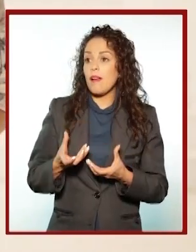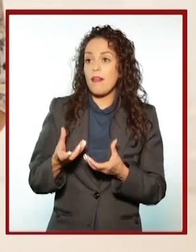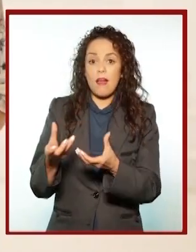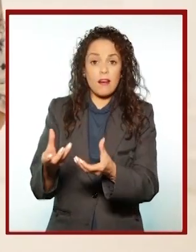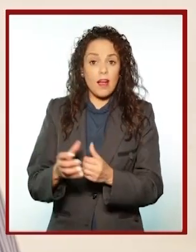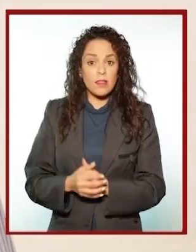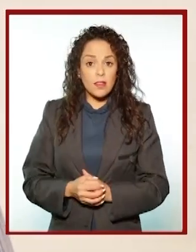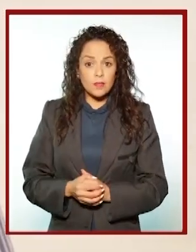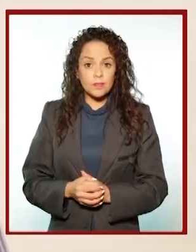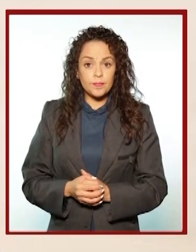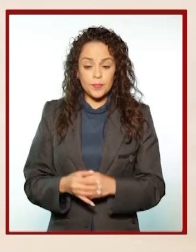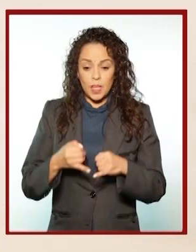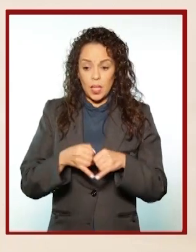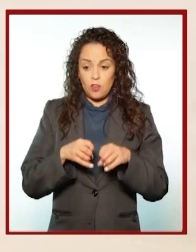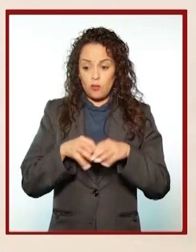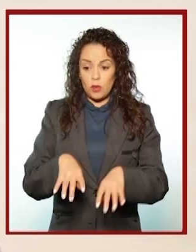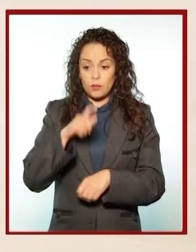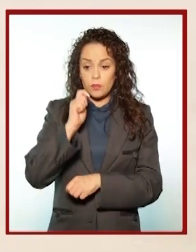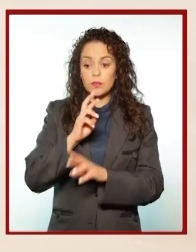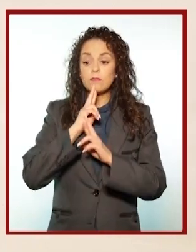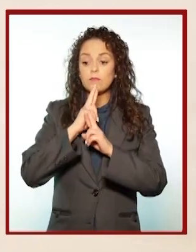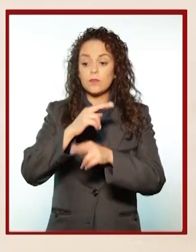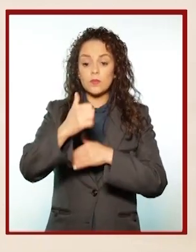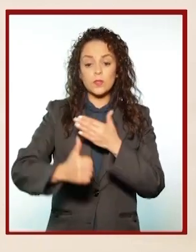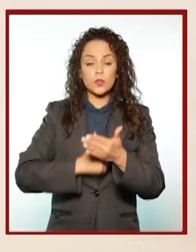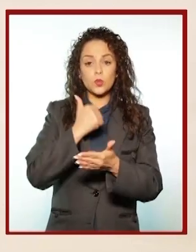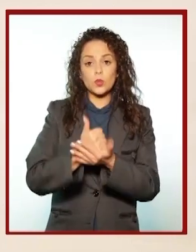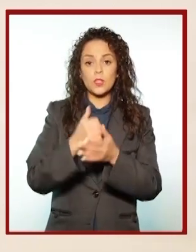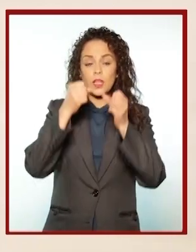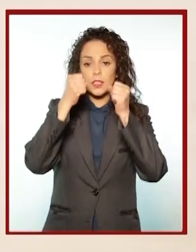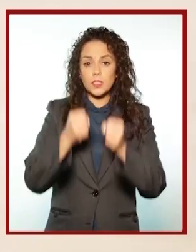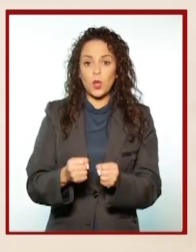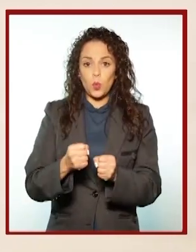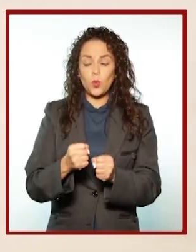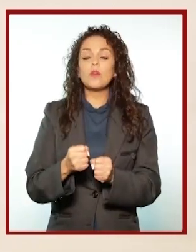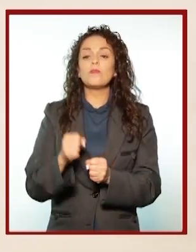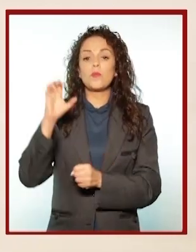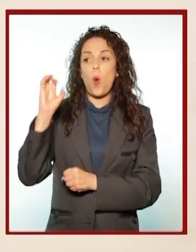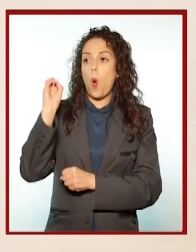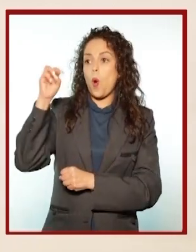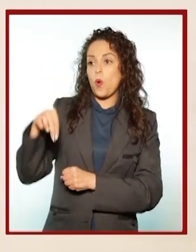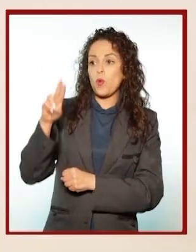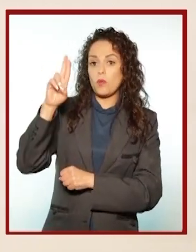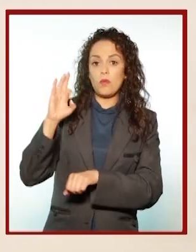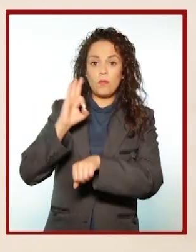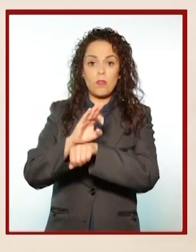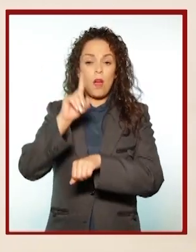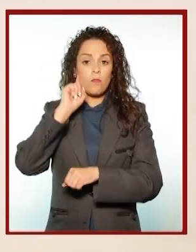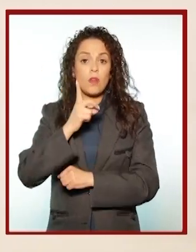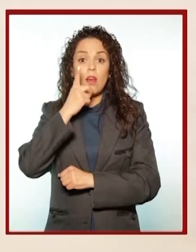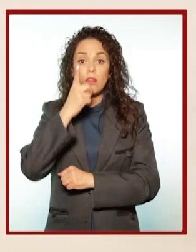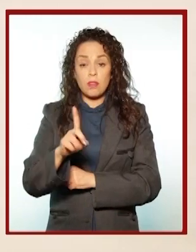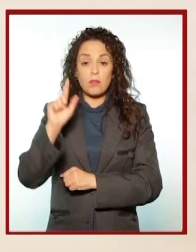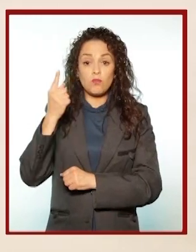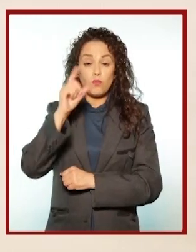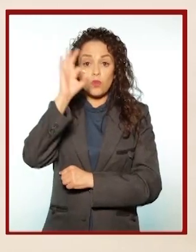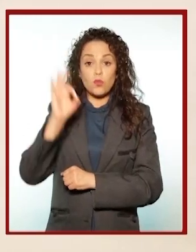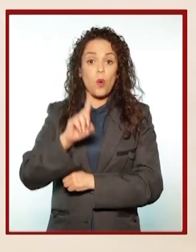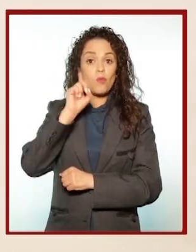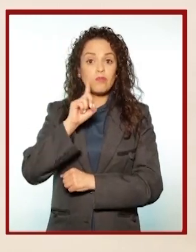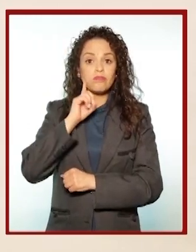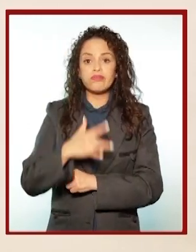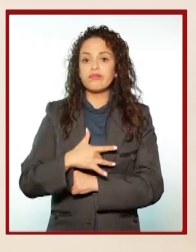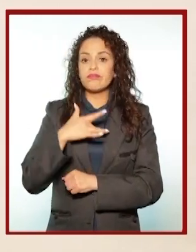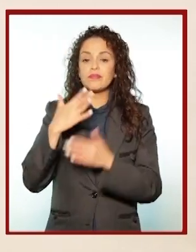espacios públicos? El informe de resultados Ciudades Seguras de la ONU Mujeres dice que más del 71% de